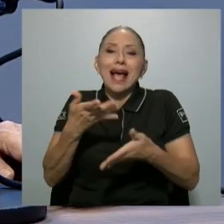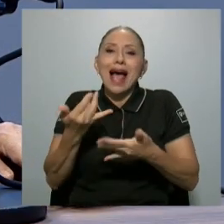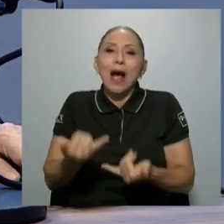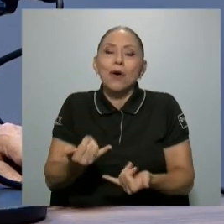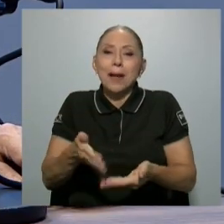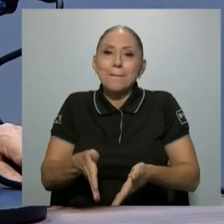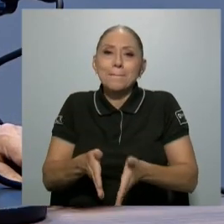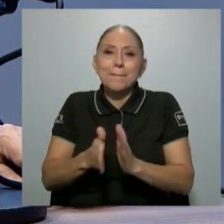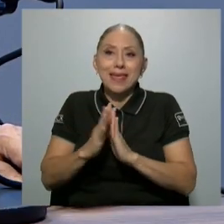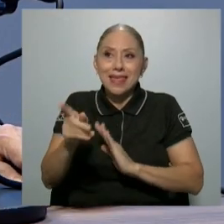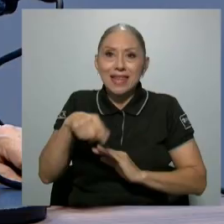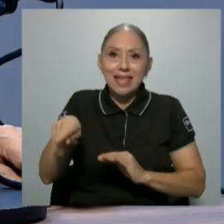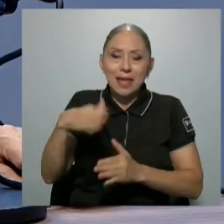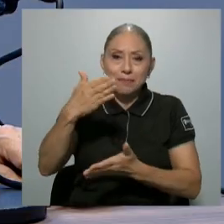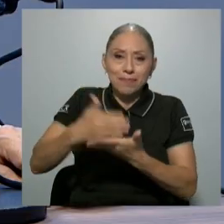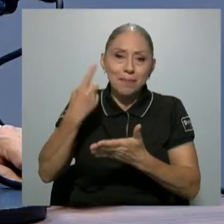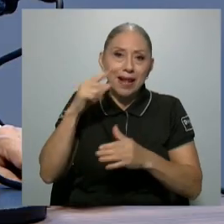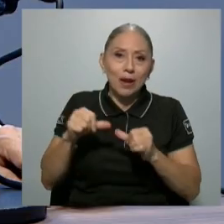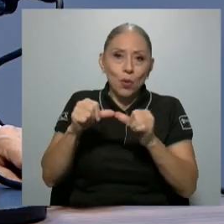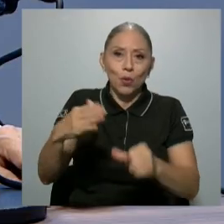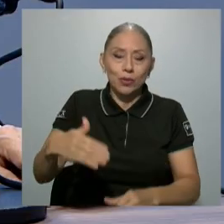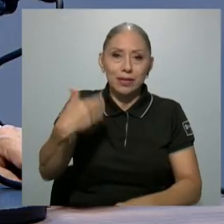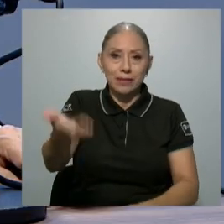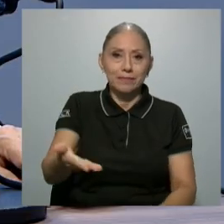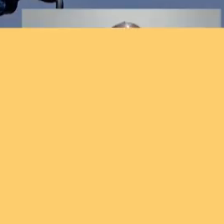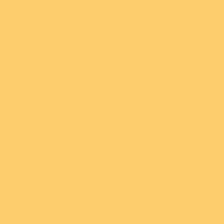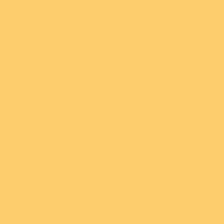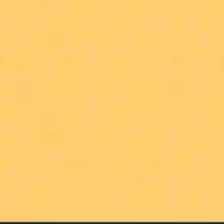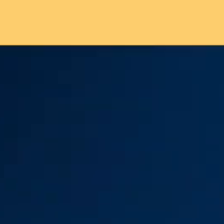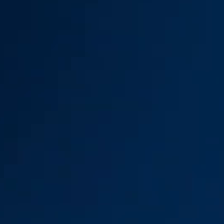nos invite para el tercero y último segmento.